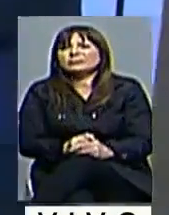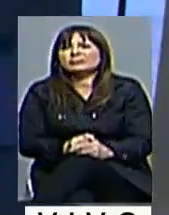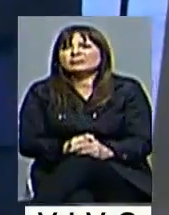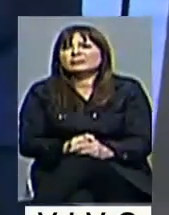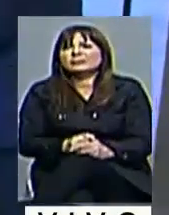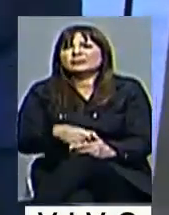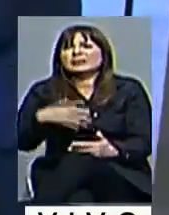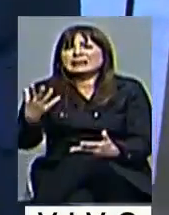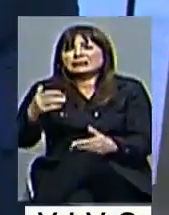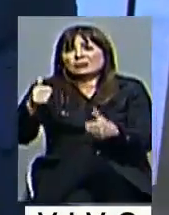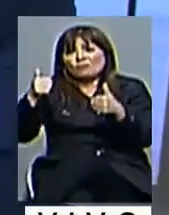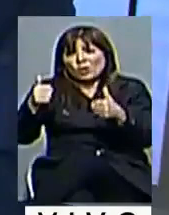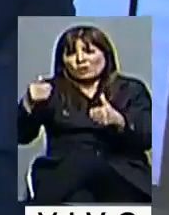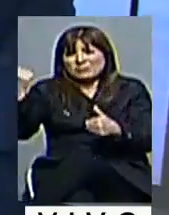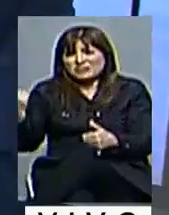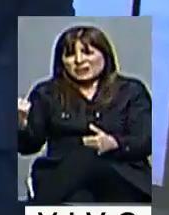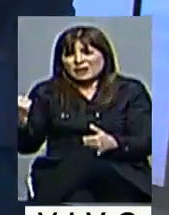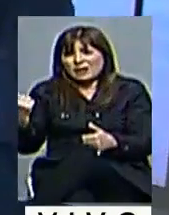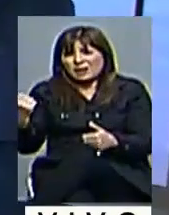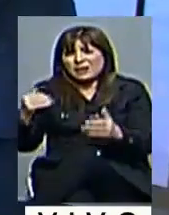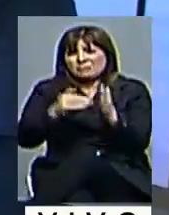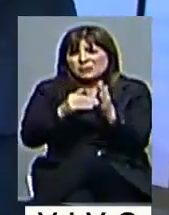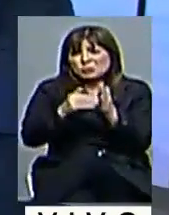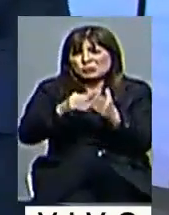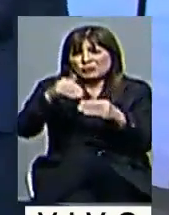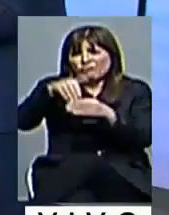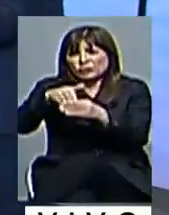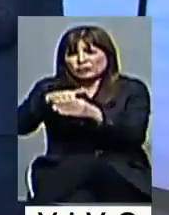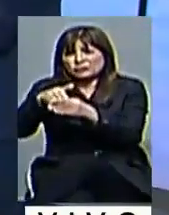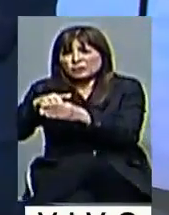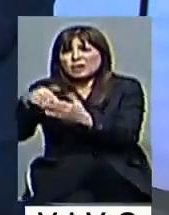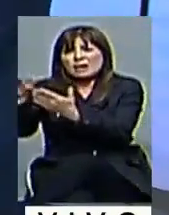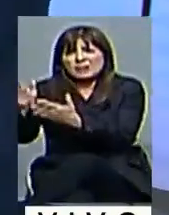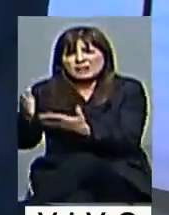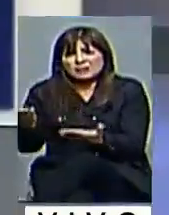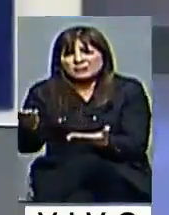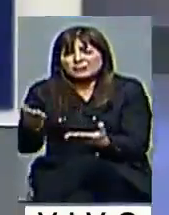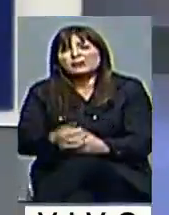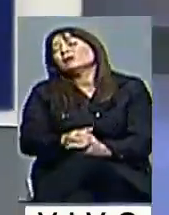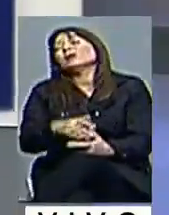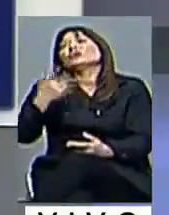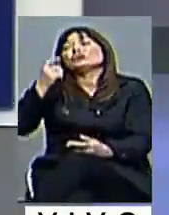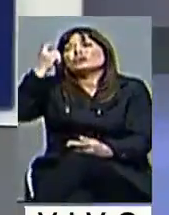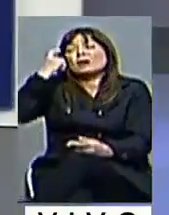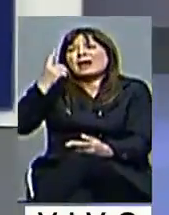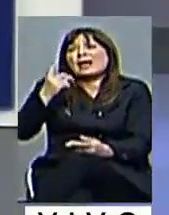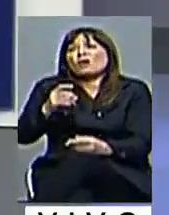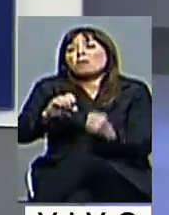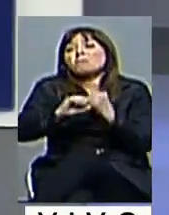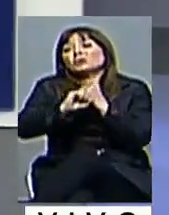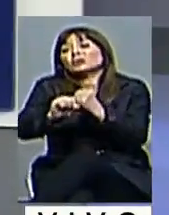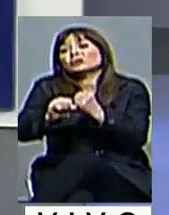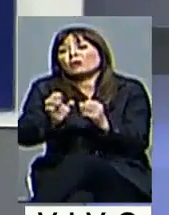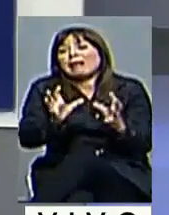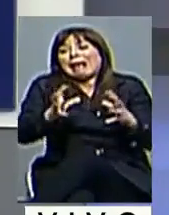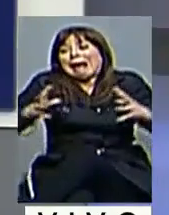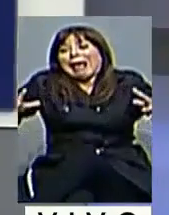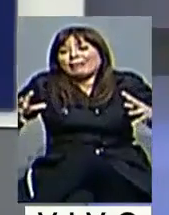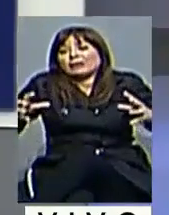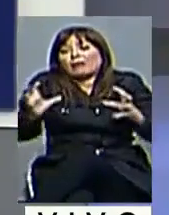Entonces, ¿es afortunado eso para Piñera o en el momento de las votaciones se van a alinear? Mira, yo creo que más que una oposición atomizada, podemos hablar